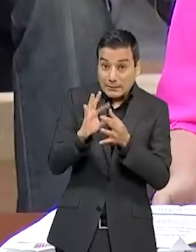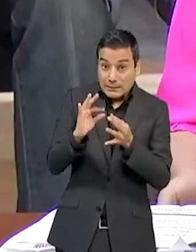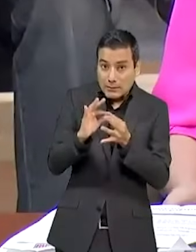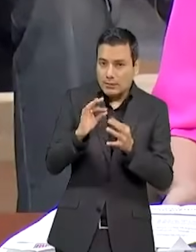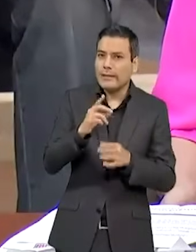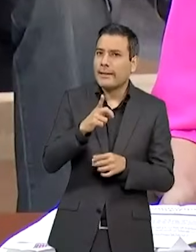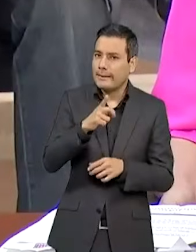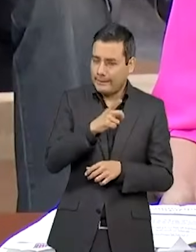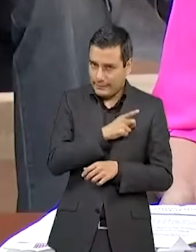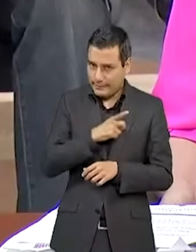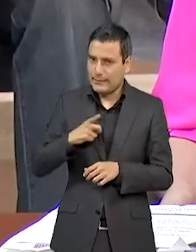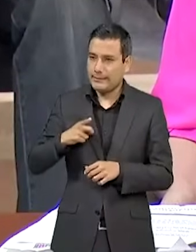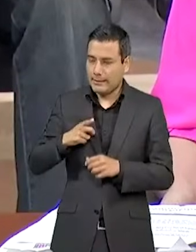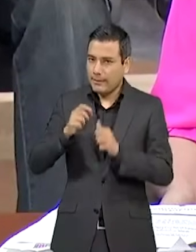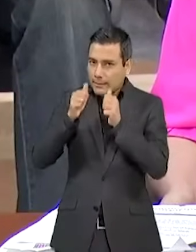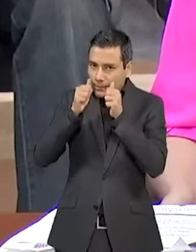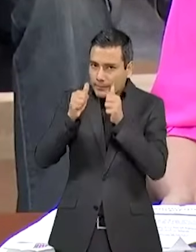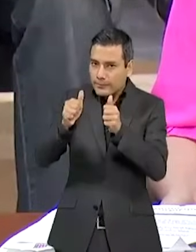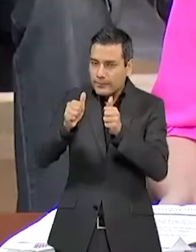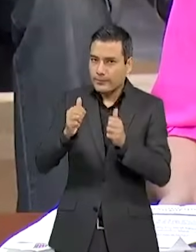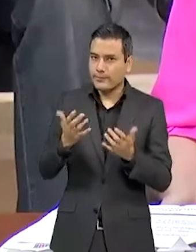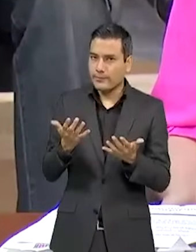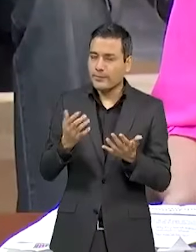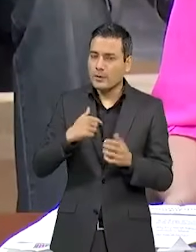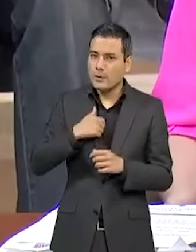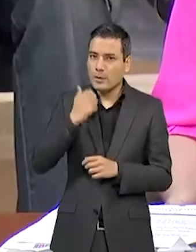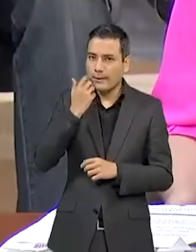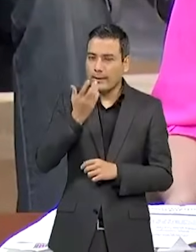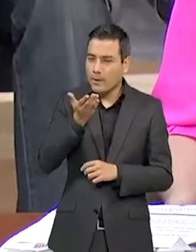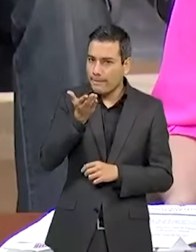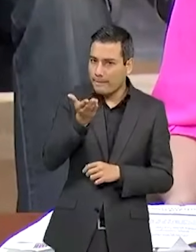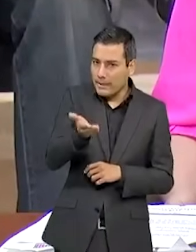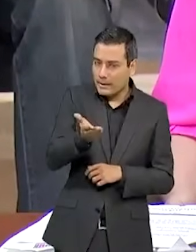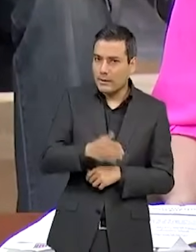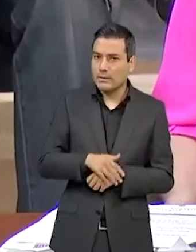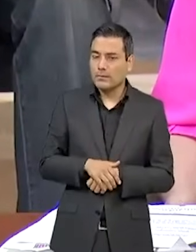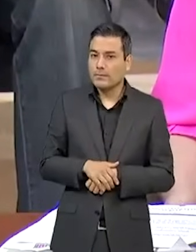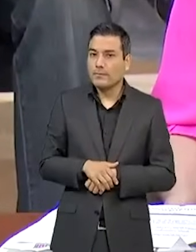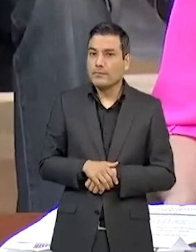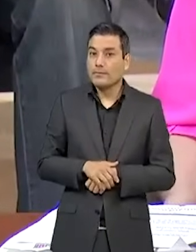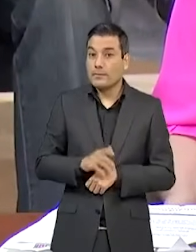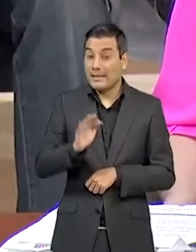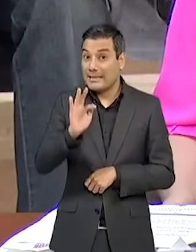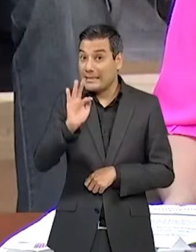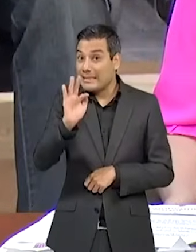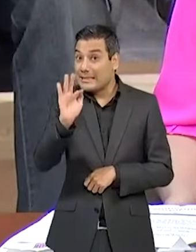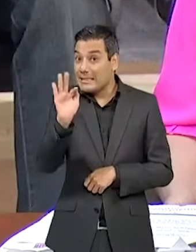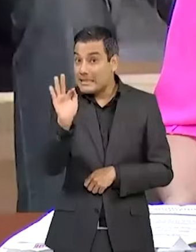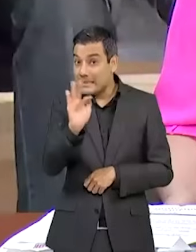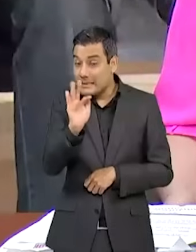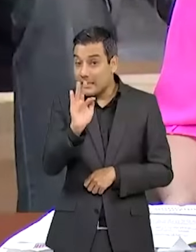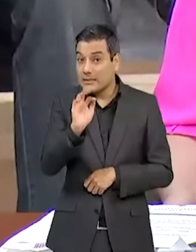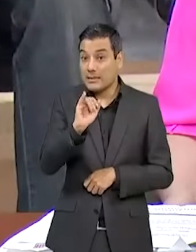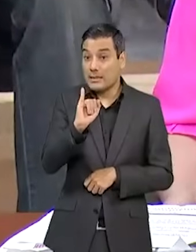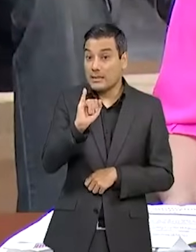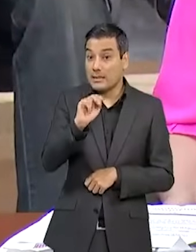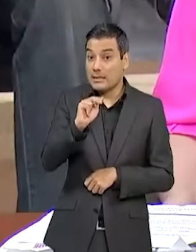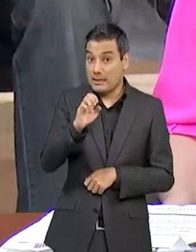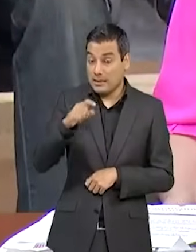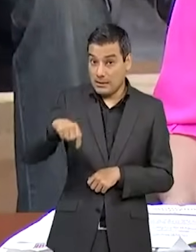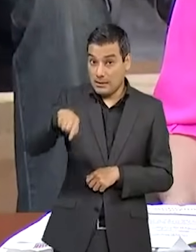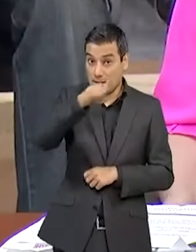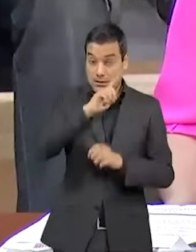yo sí quisiera plantear que si percibiera en el Consejo General del INE una